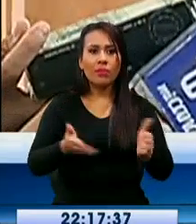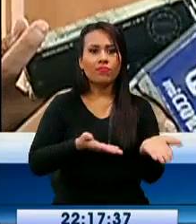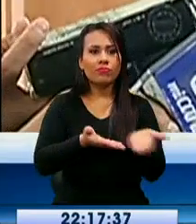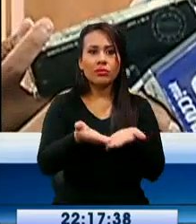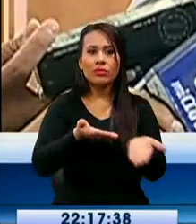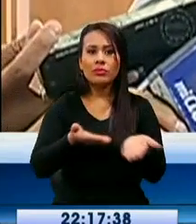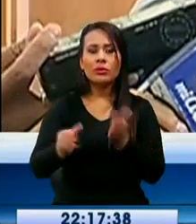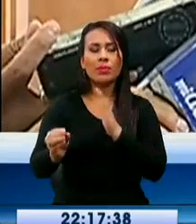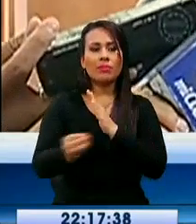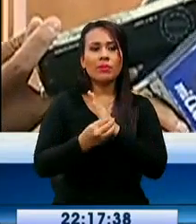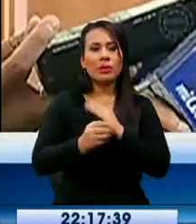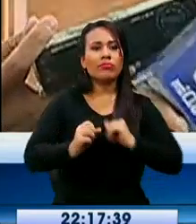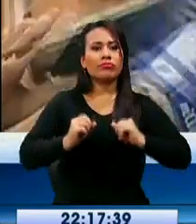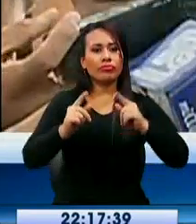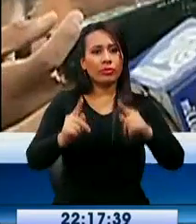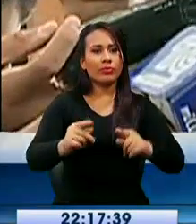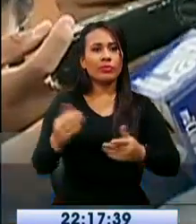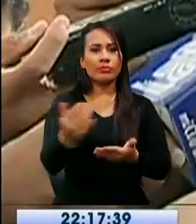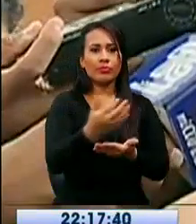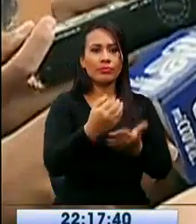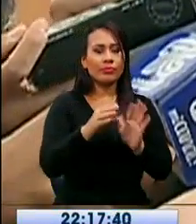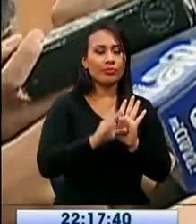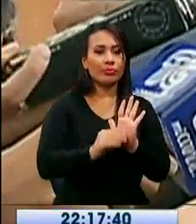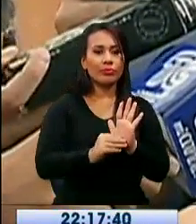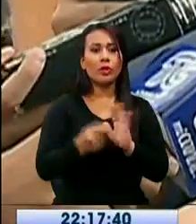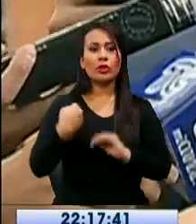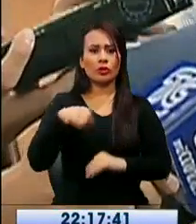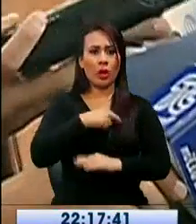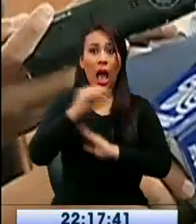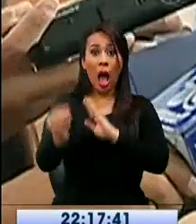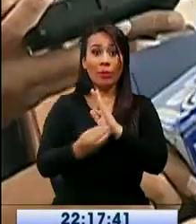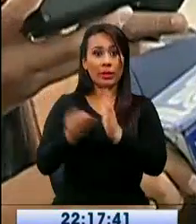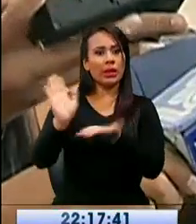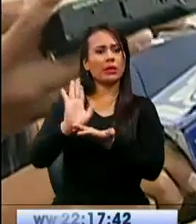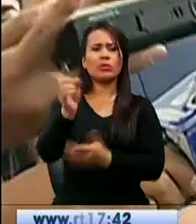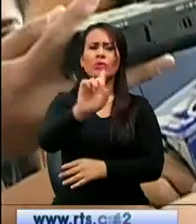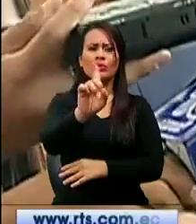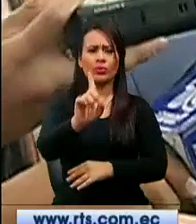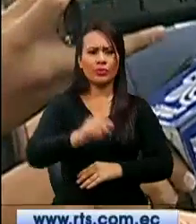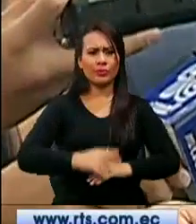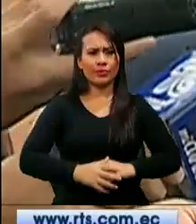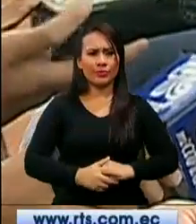muchísimo los beneficios y optimizar los recursos. No le vamos a incrementar un centavo absolutamente a nadie.